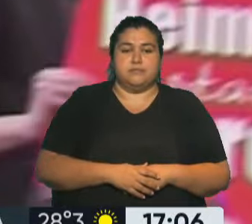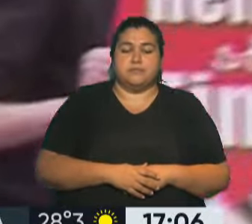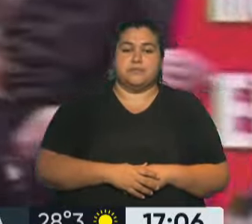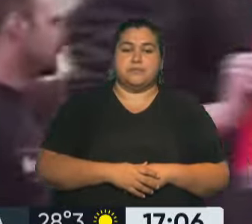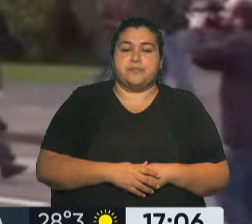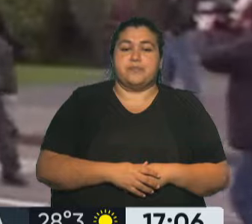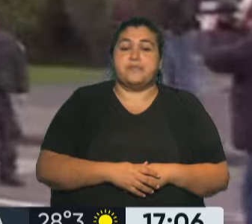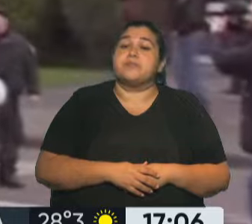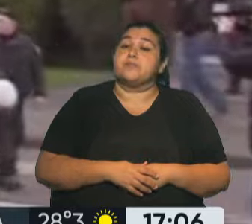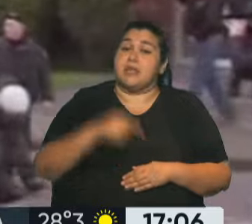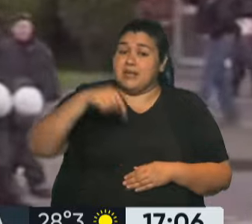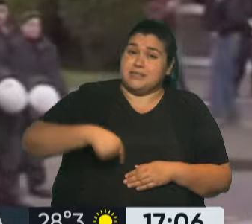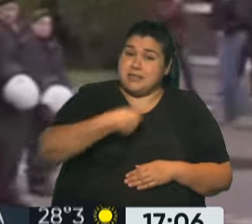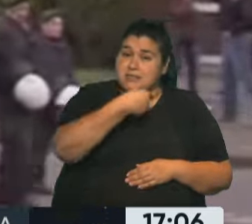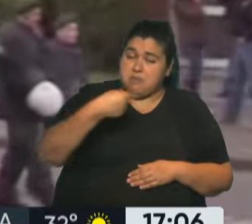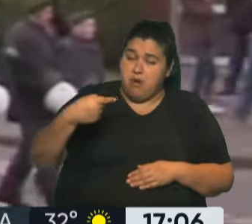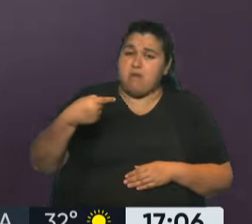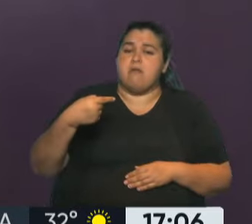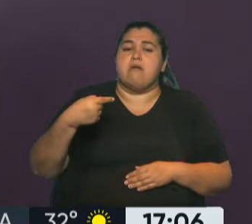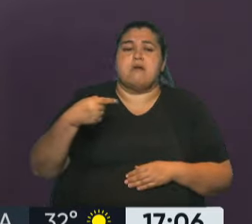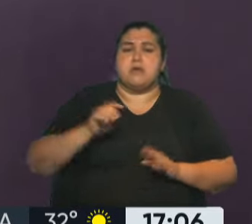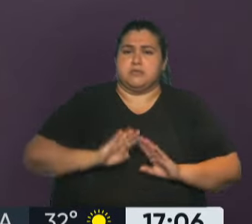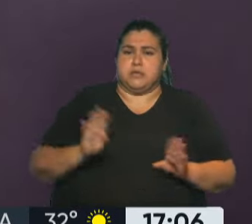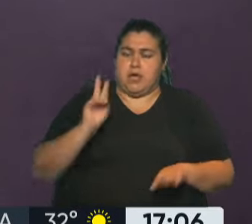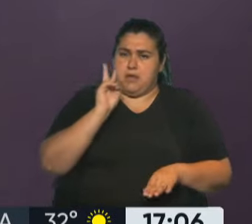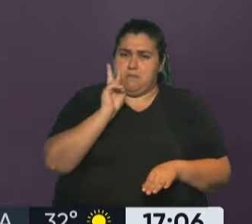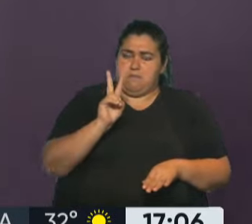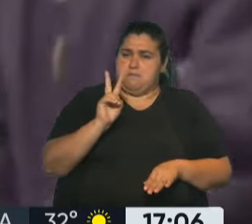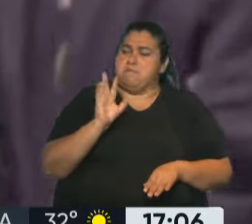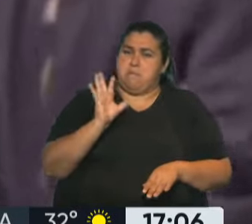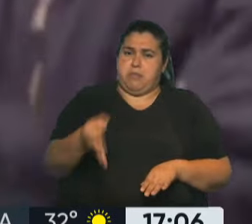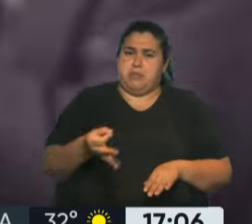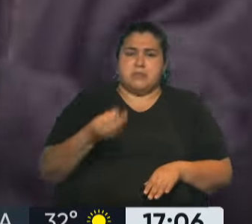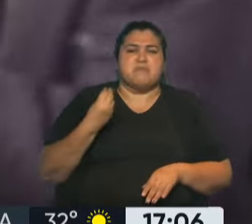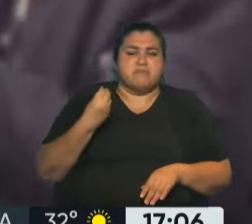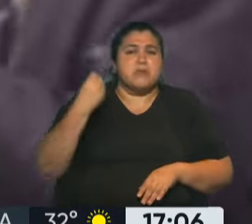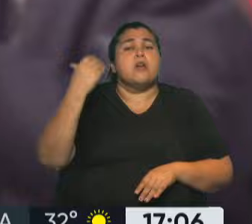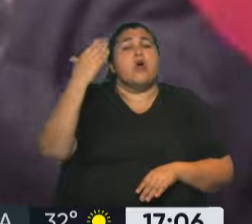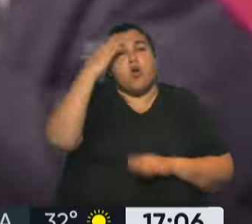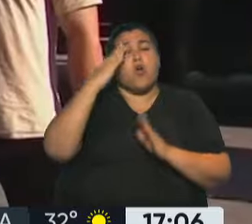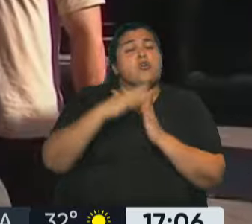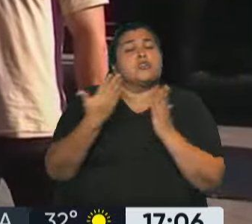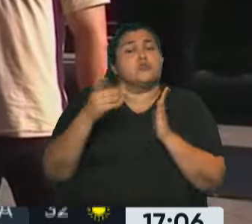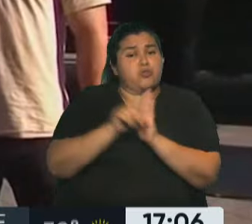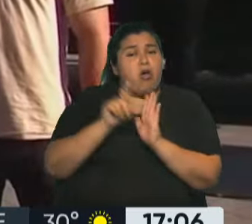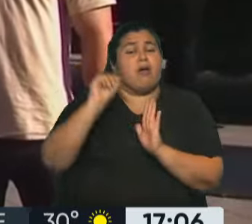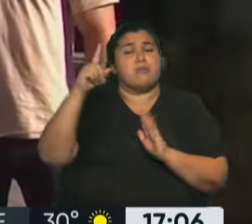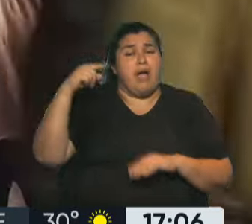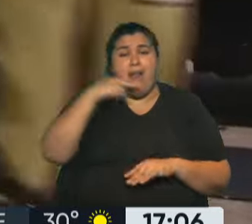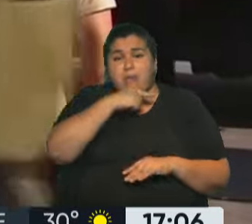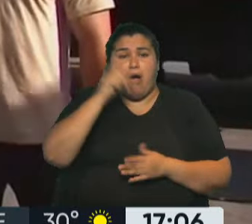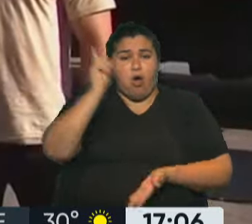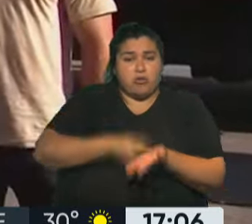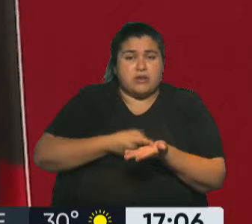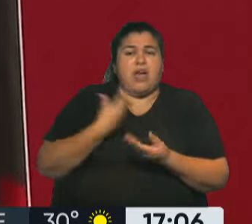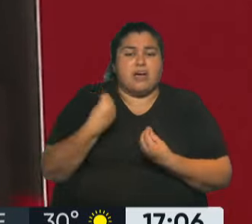Un fallo de esta semana, a su vez, sentó el precedente más cercano. El Tribunal Constitucional Alemán ordenó suspender durante 6 años